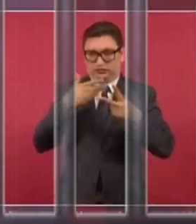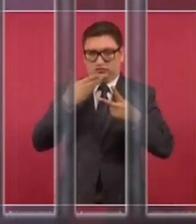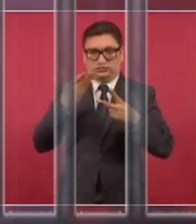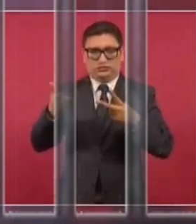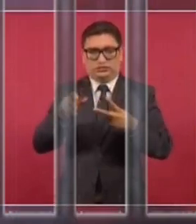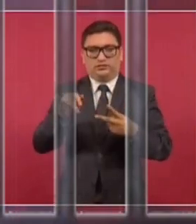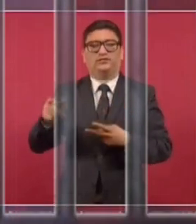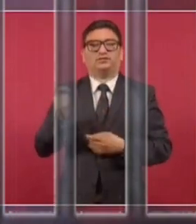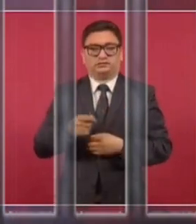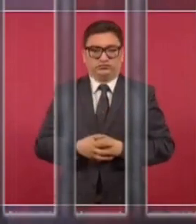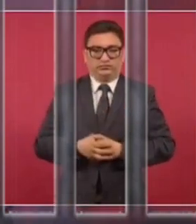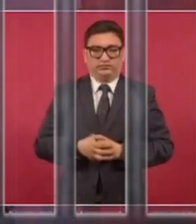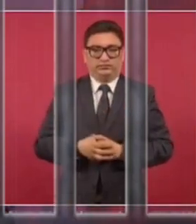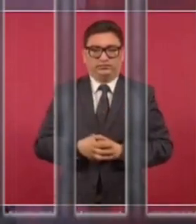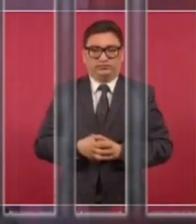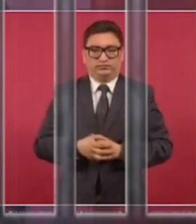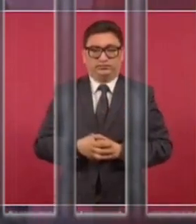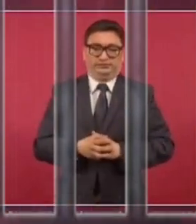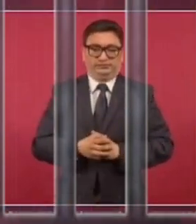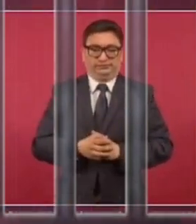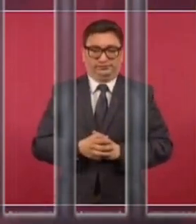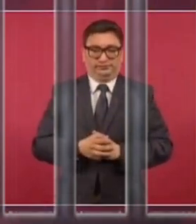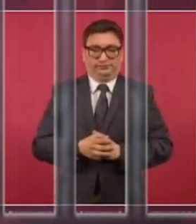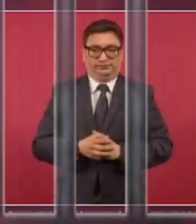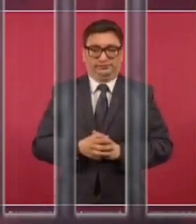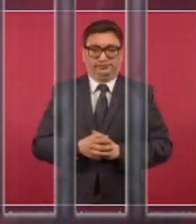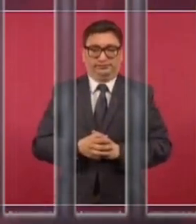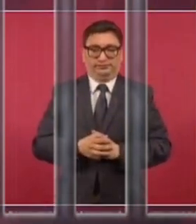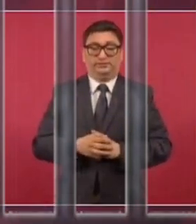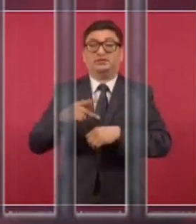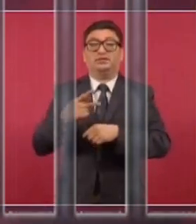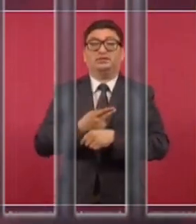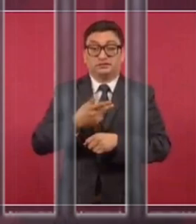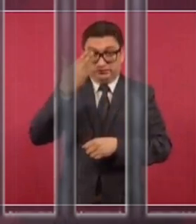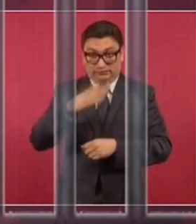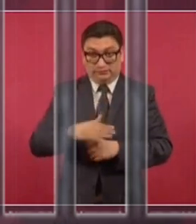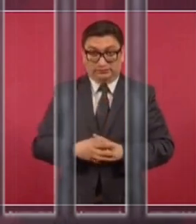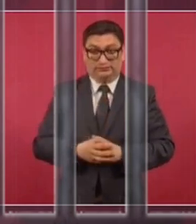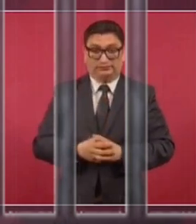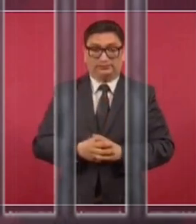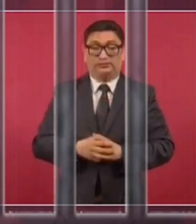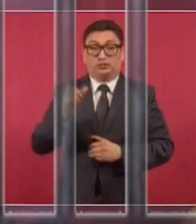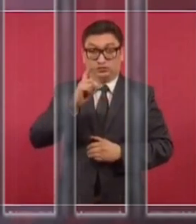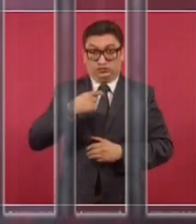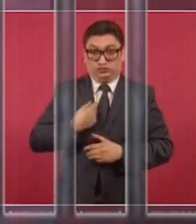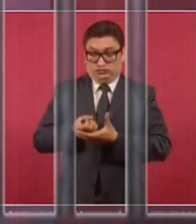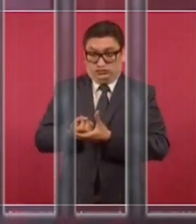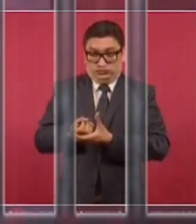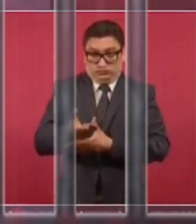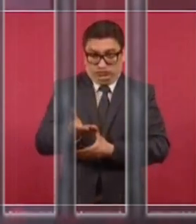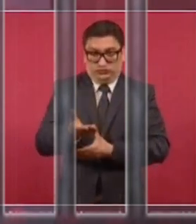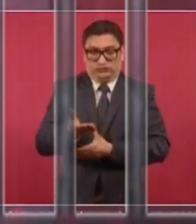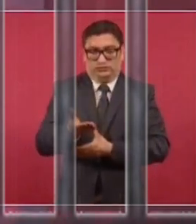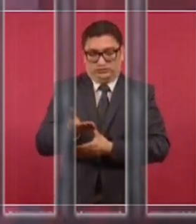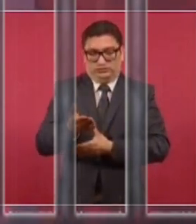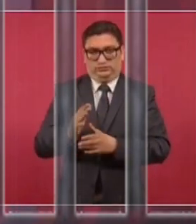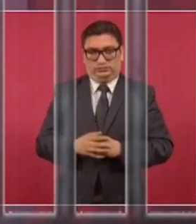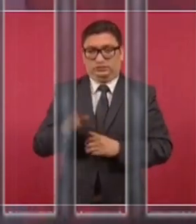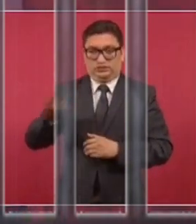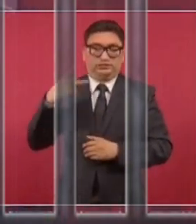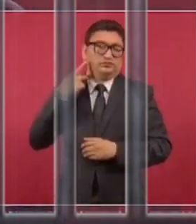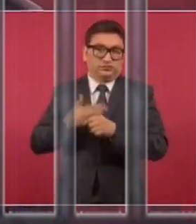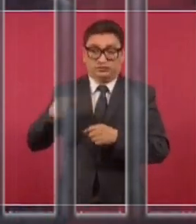de lafi cuando me desaforaron y salen qué me hicieron que cuando salgo de la